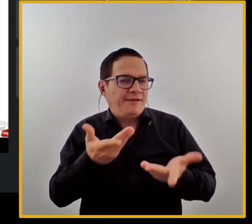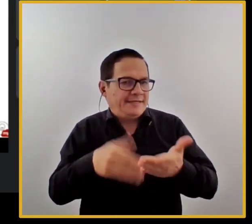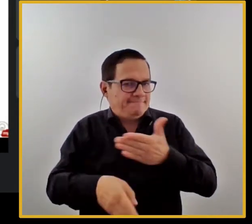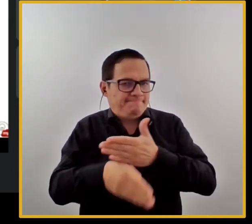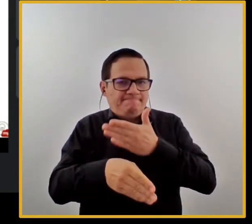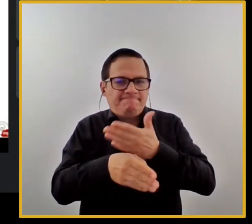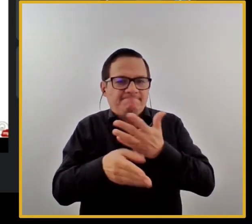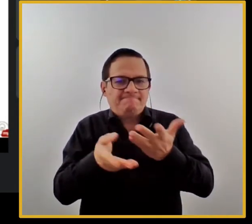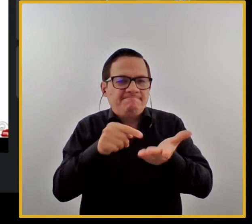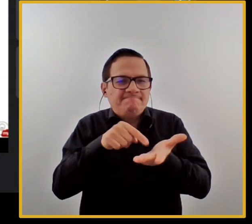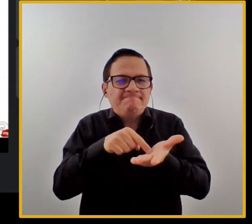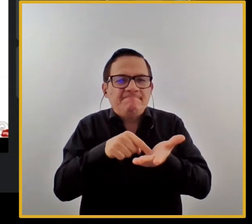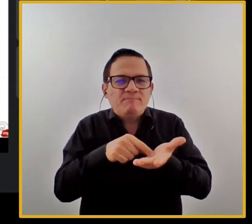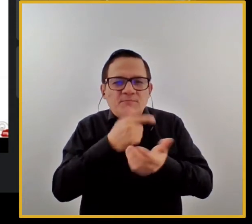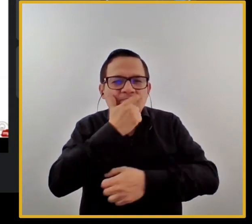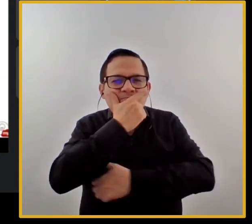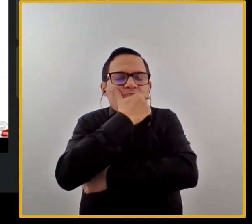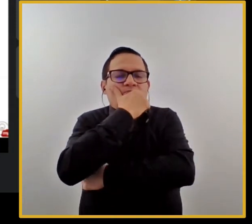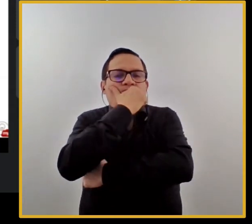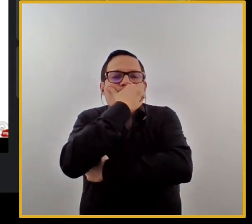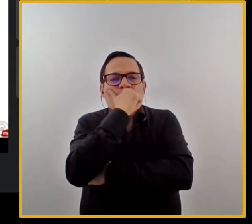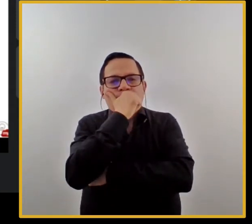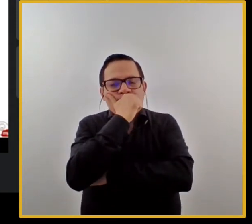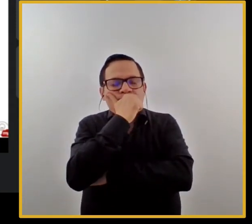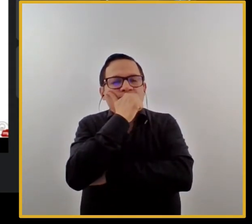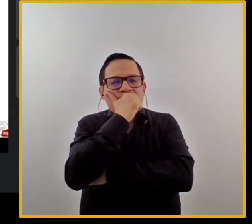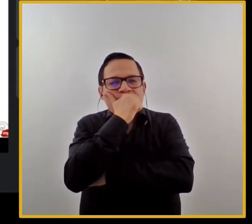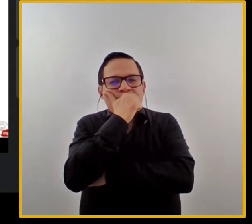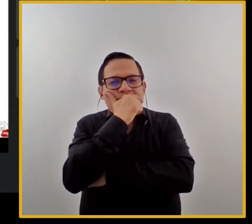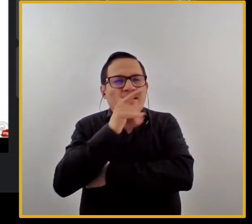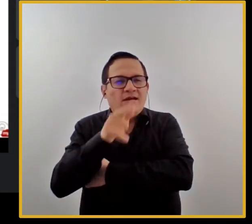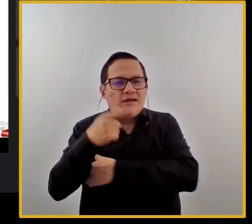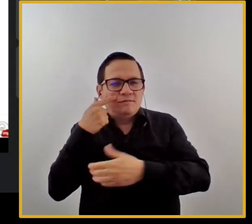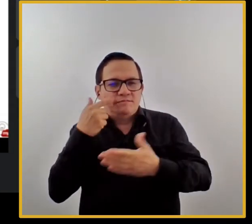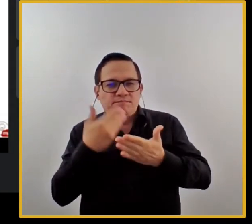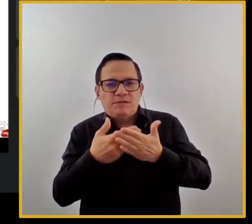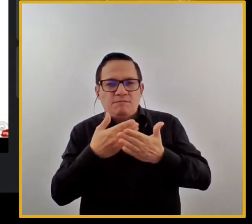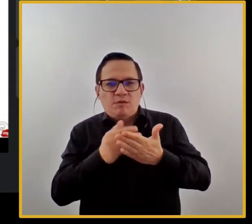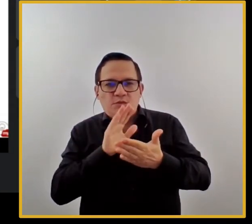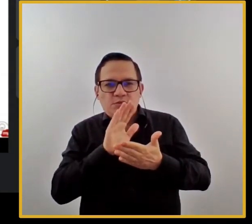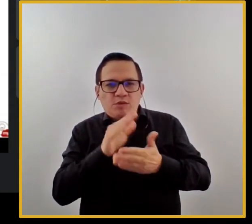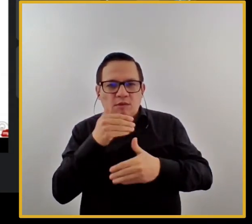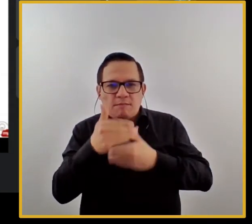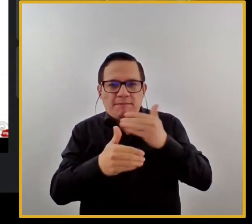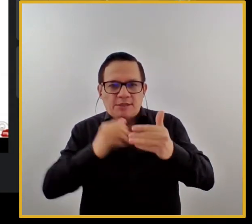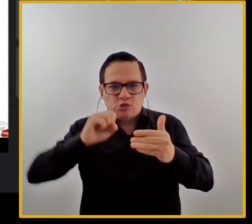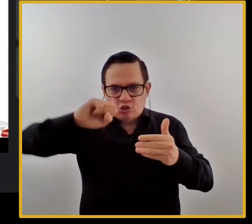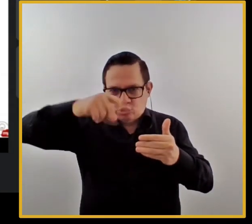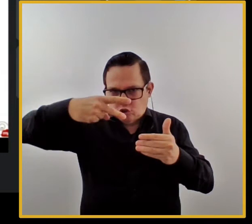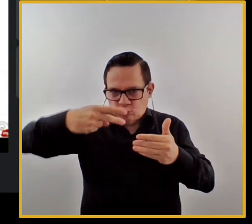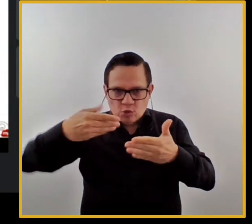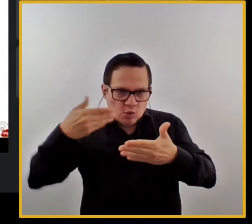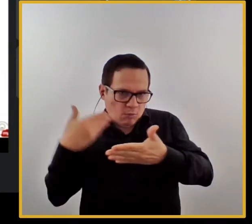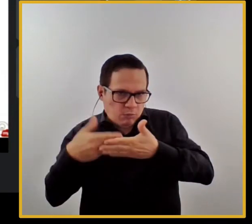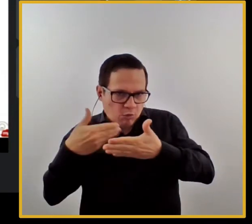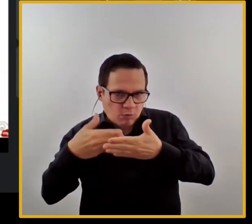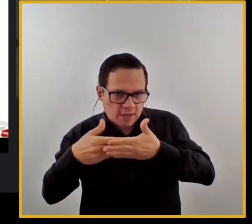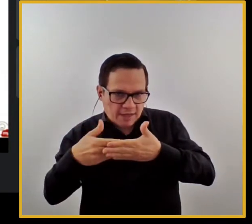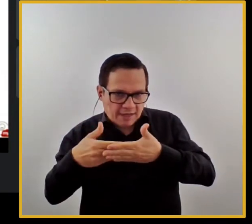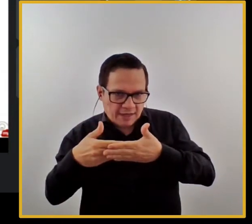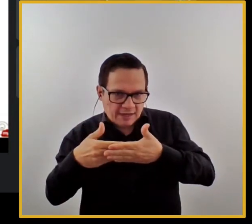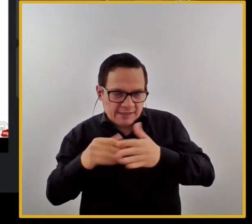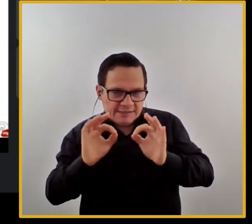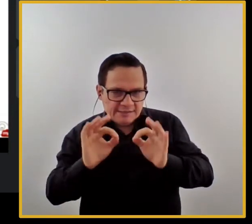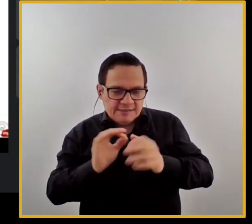proseguimos a mirar que vamos a comprobar, ¿cierto? El paso 2 es comprobar que